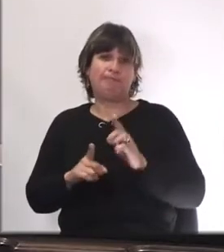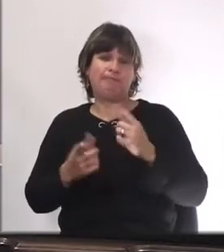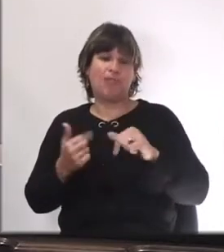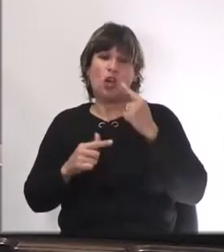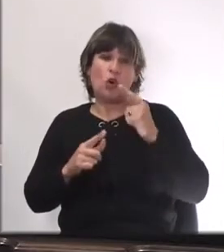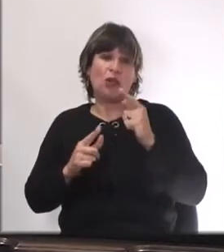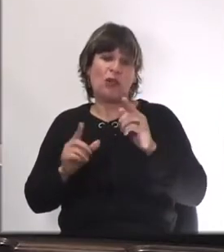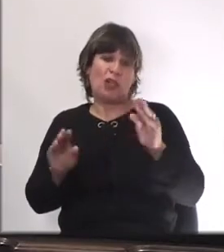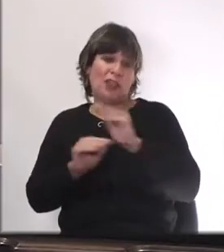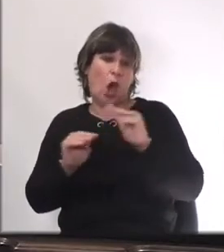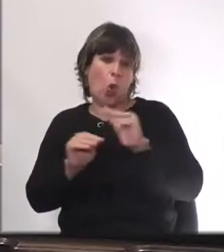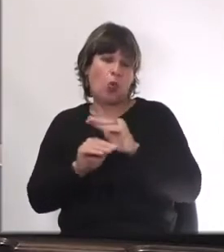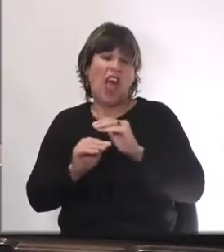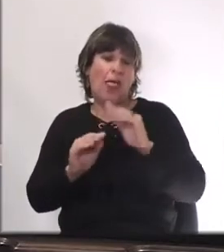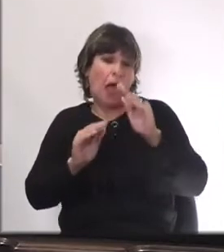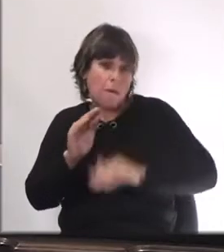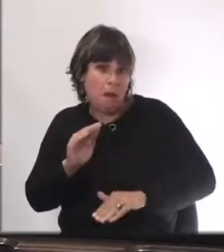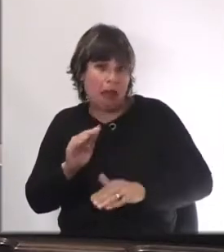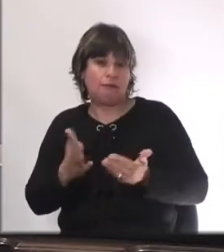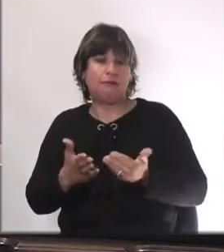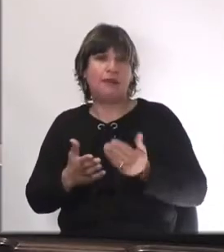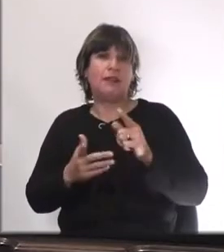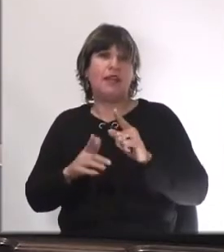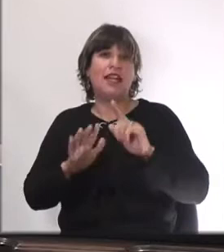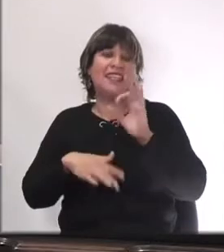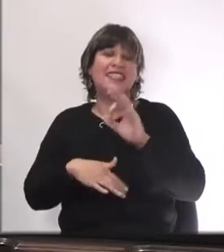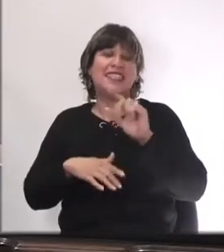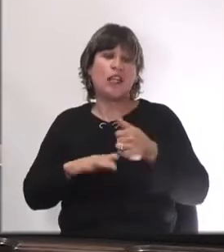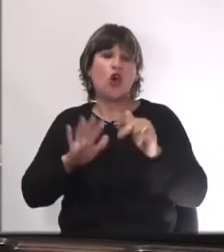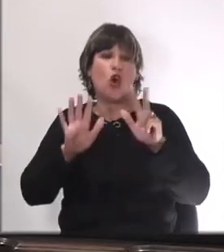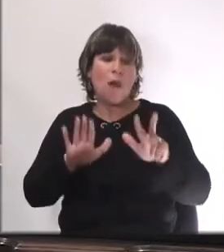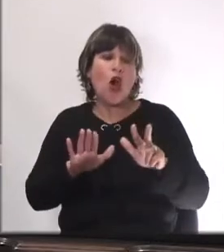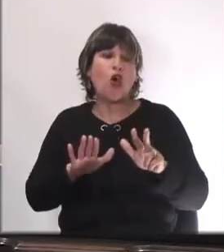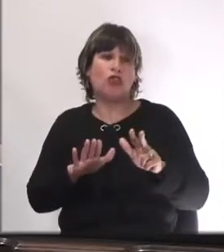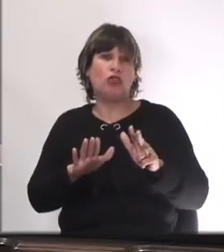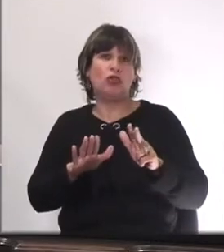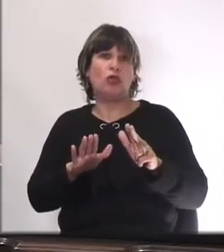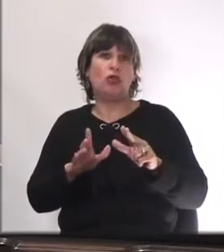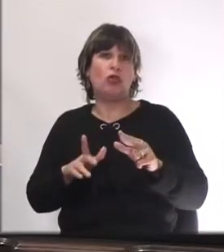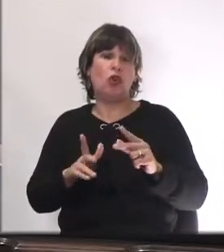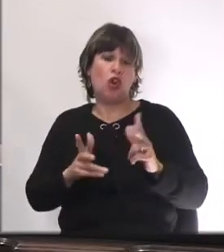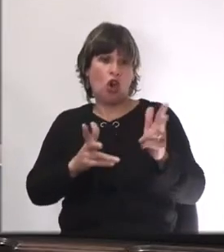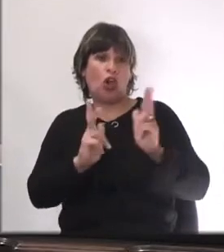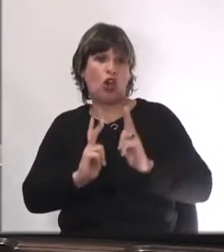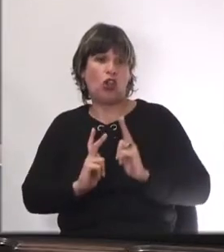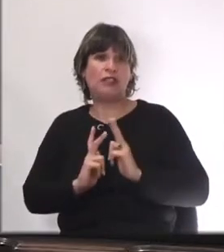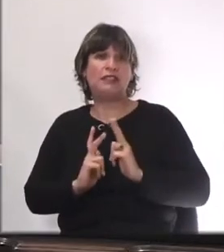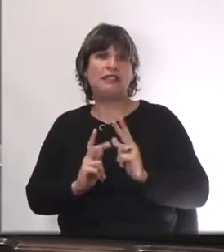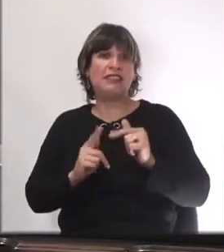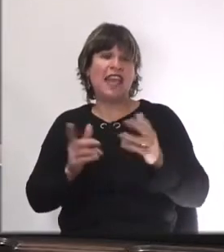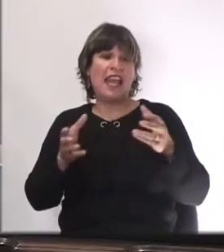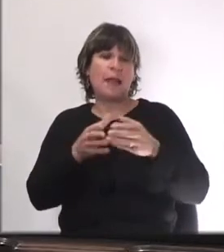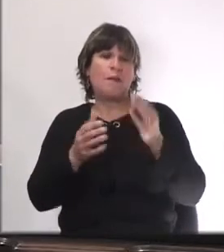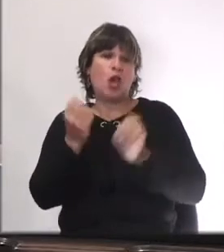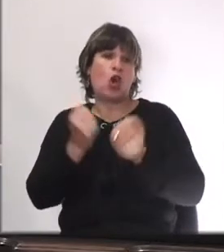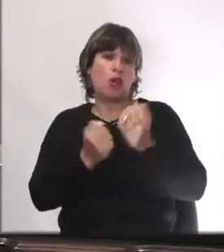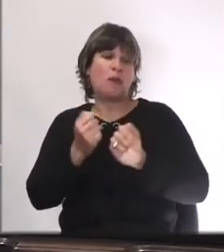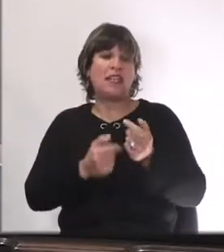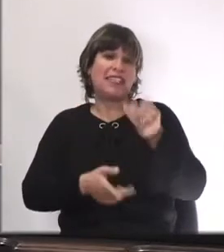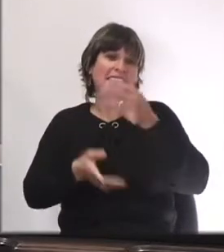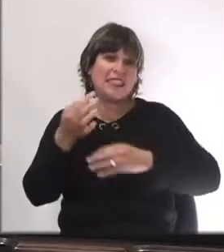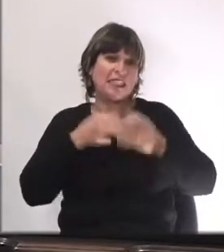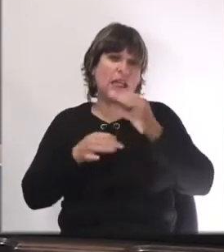ajustada a la baja. Ahí hay un 0,8% según lo que nos decía el equipo económico, que se explica por un